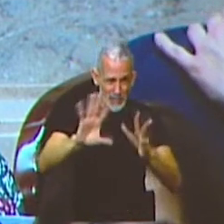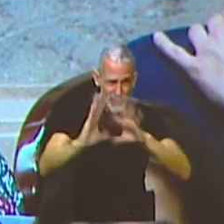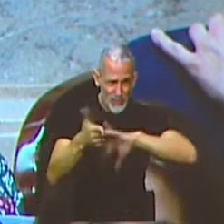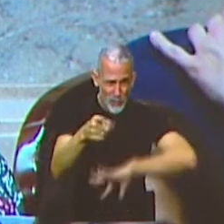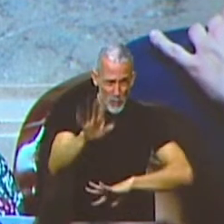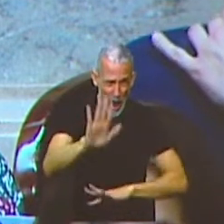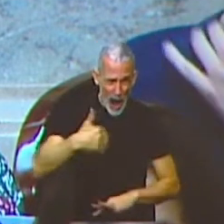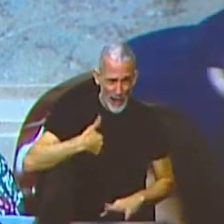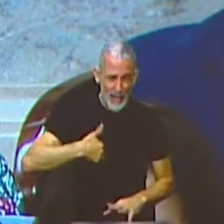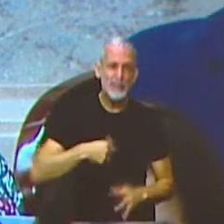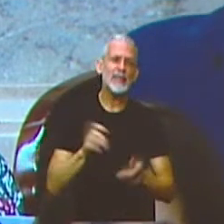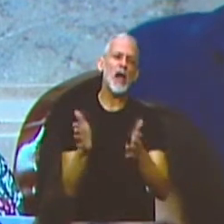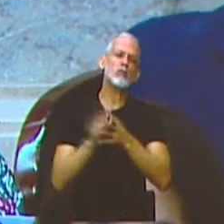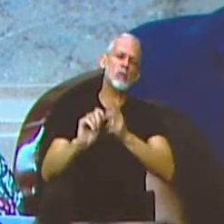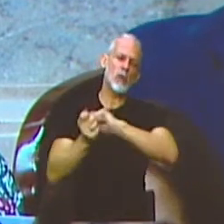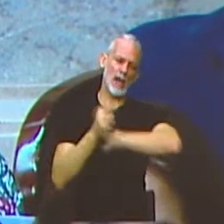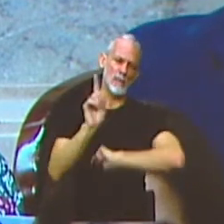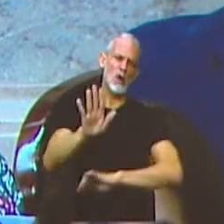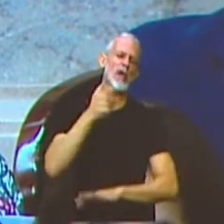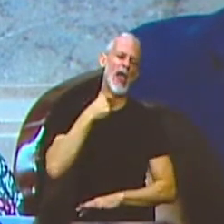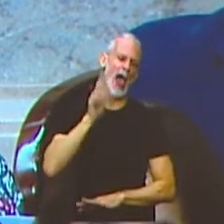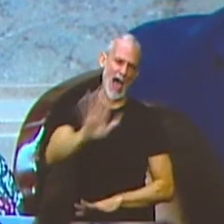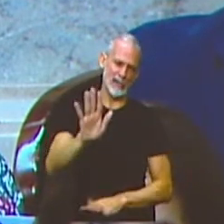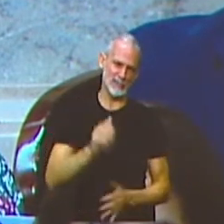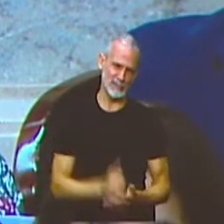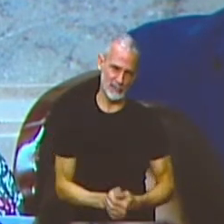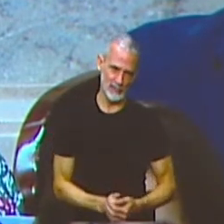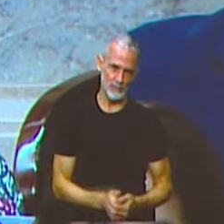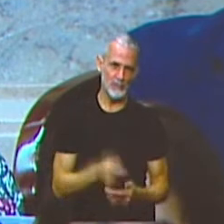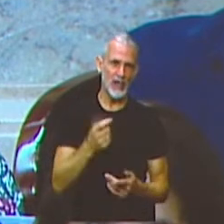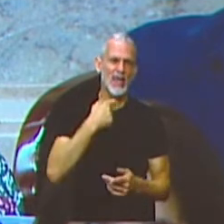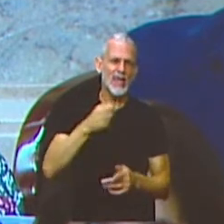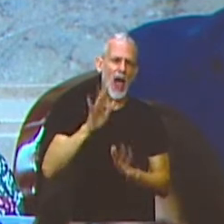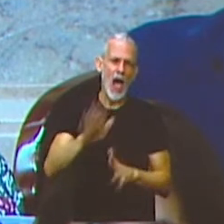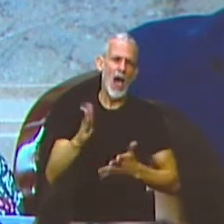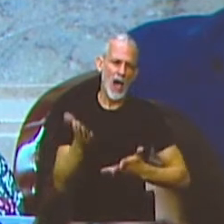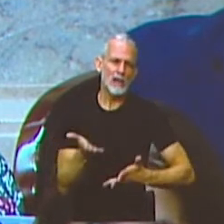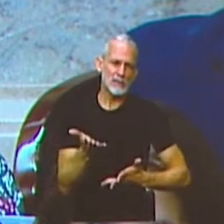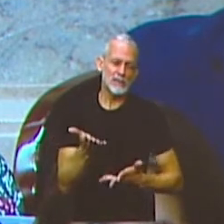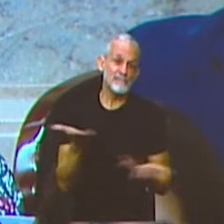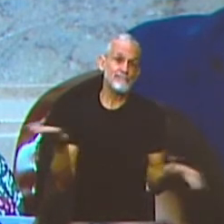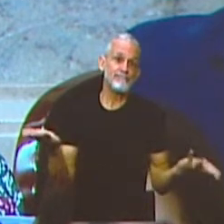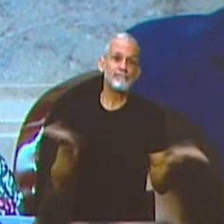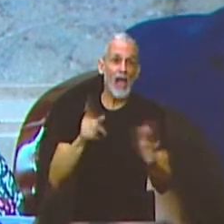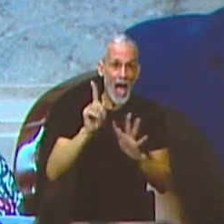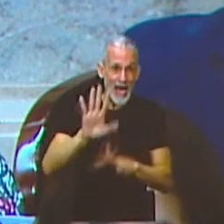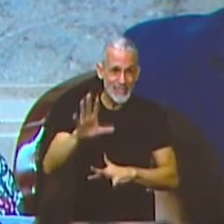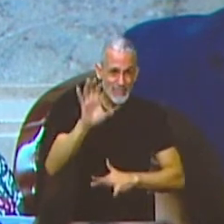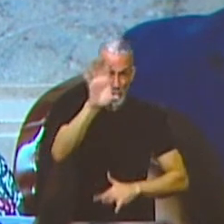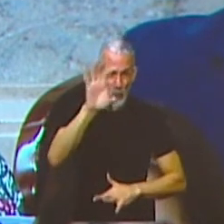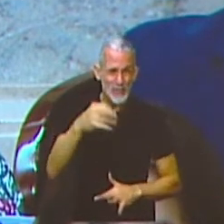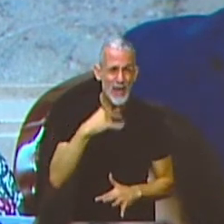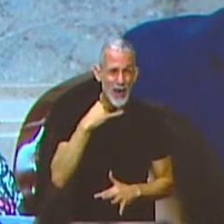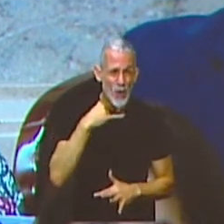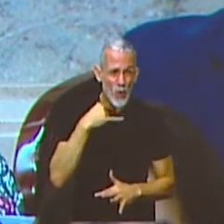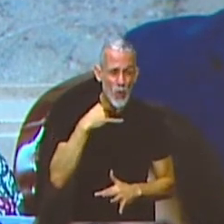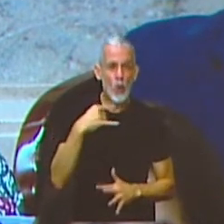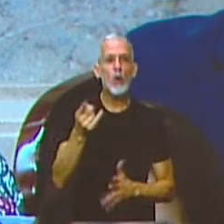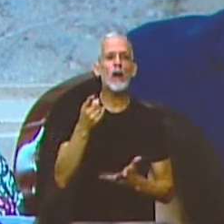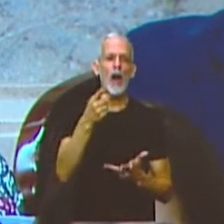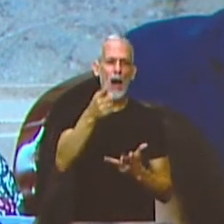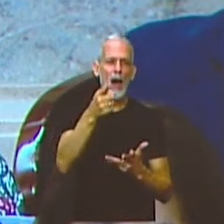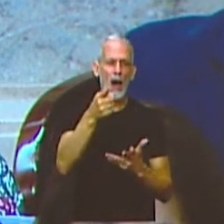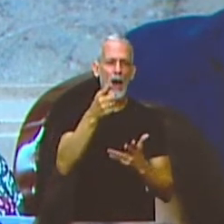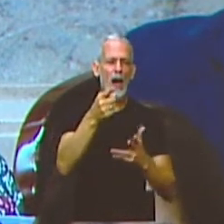vota o qué no se vota. Es simplemente eso, no se le pedía que presenten quizá un proyecto respecto a un determinado